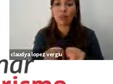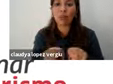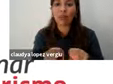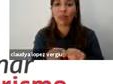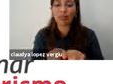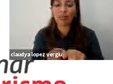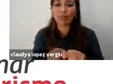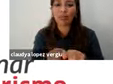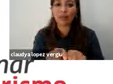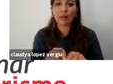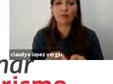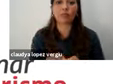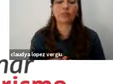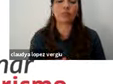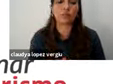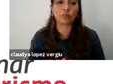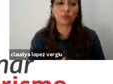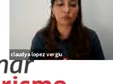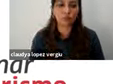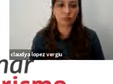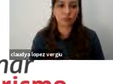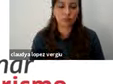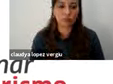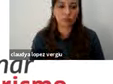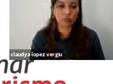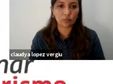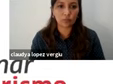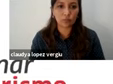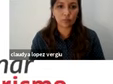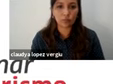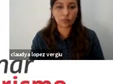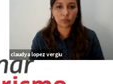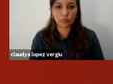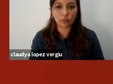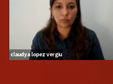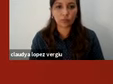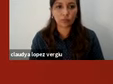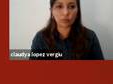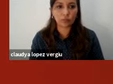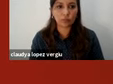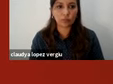las oportunidades que podríamos abrir en el marco de la igualdad de género.